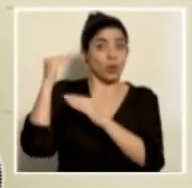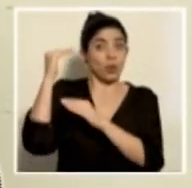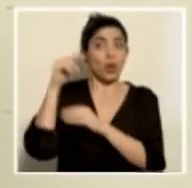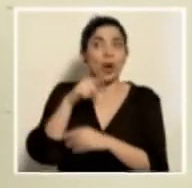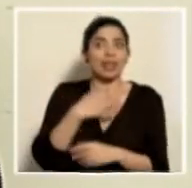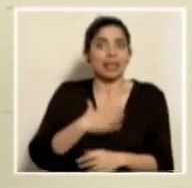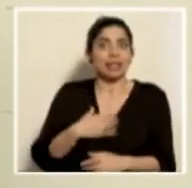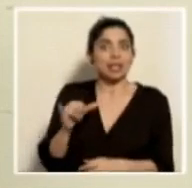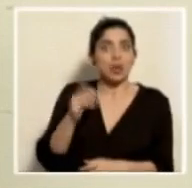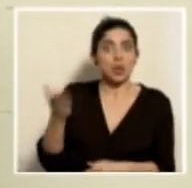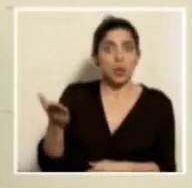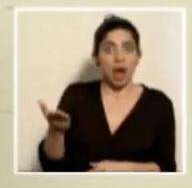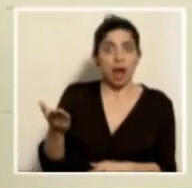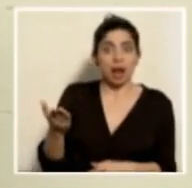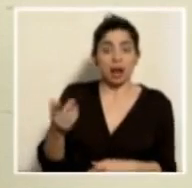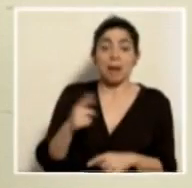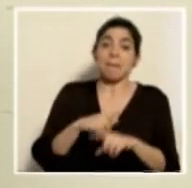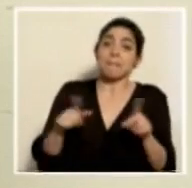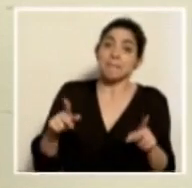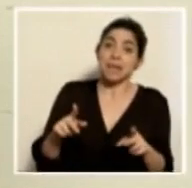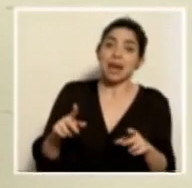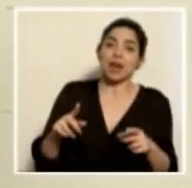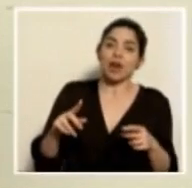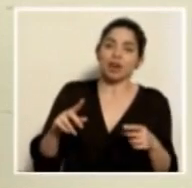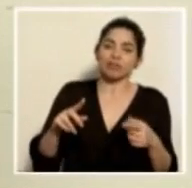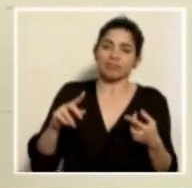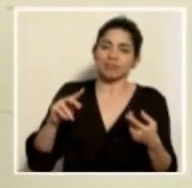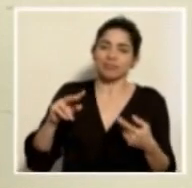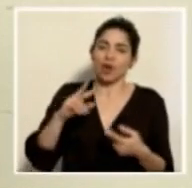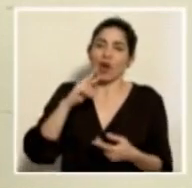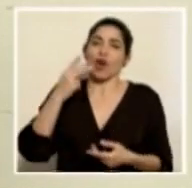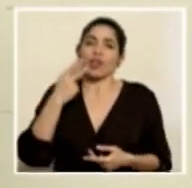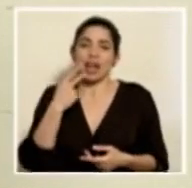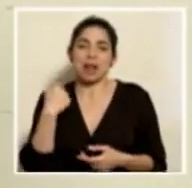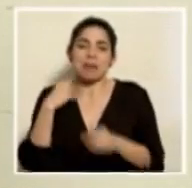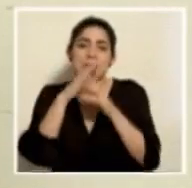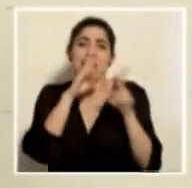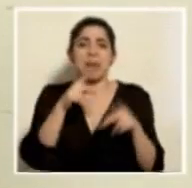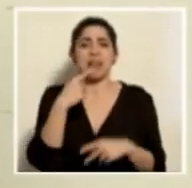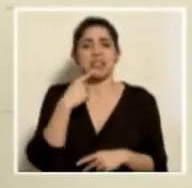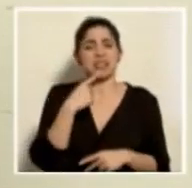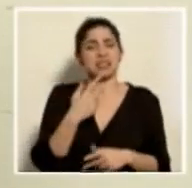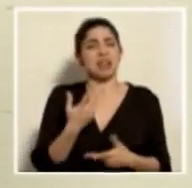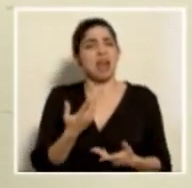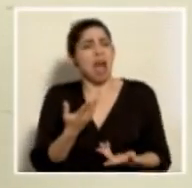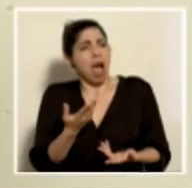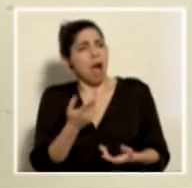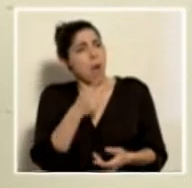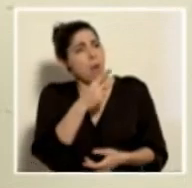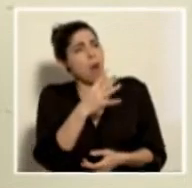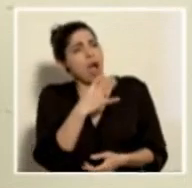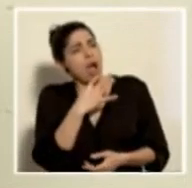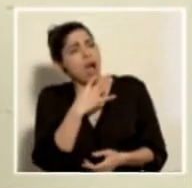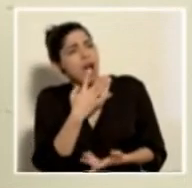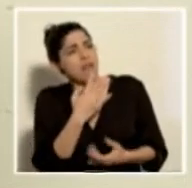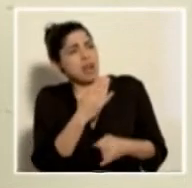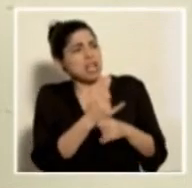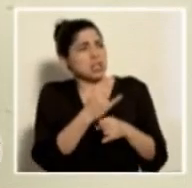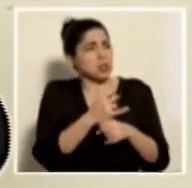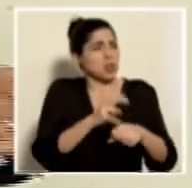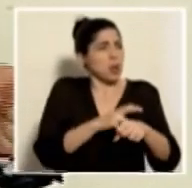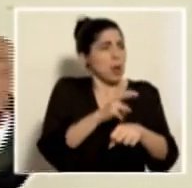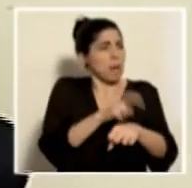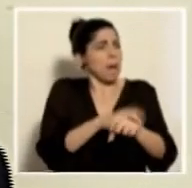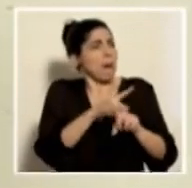ser, viviendo con la contradicción, porque imagino ya diciéndome, pero vea cómo usted habla del Instituto Clodomiro